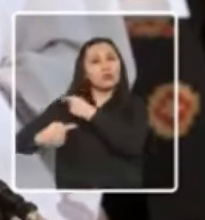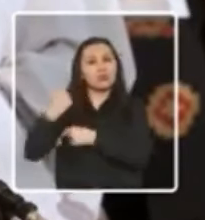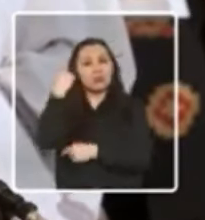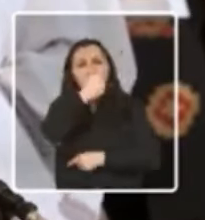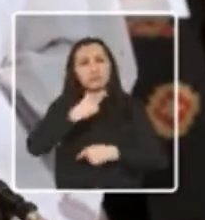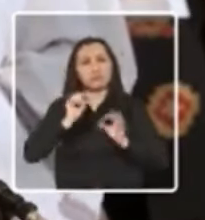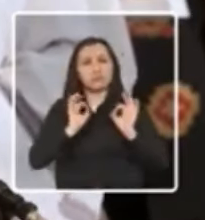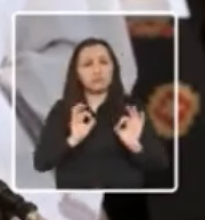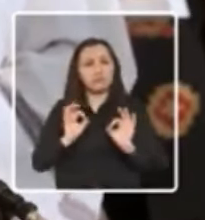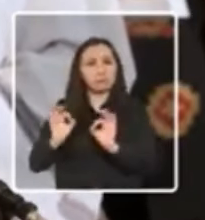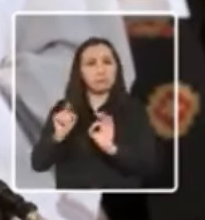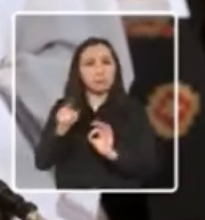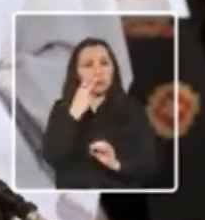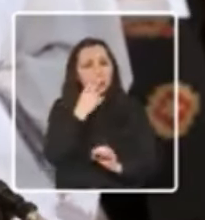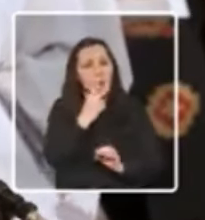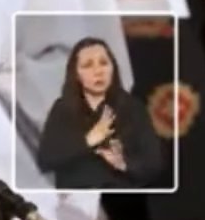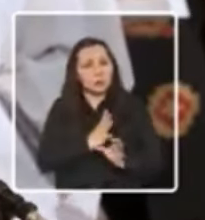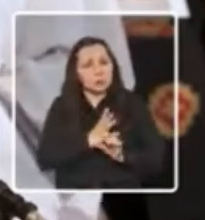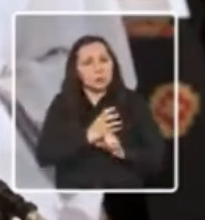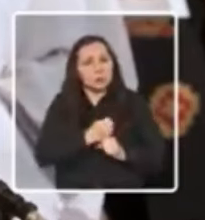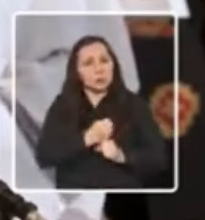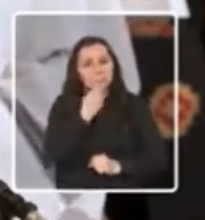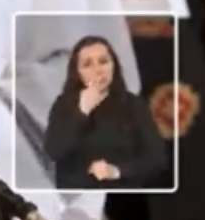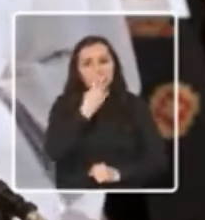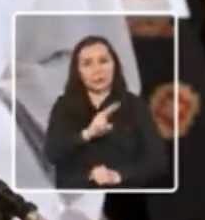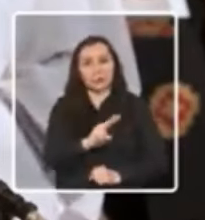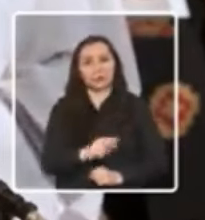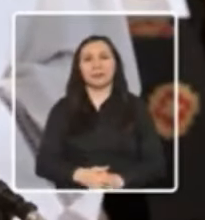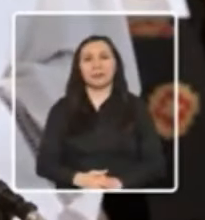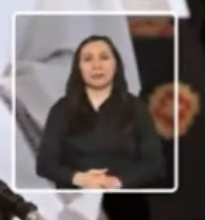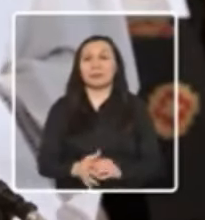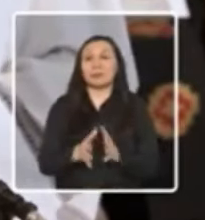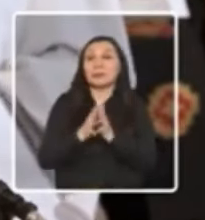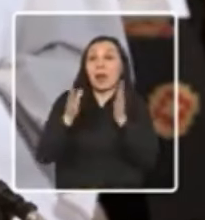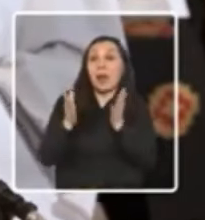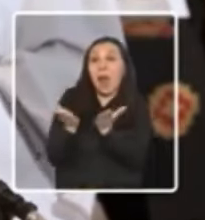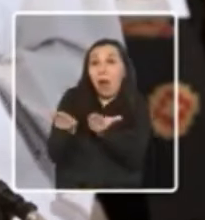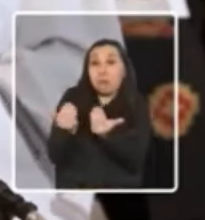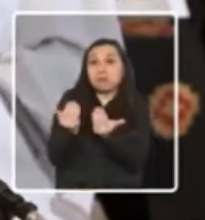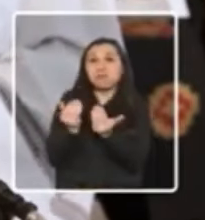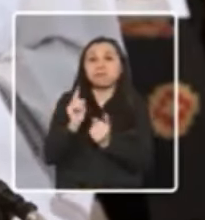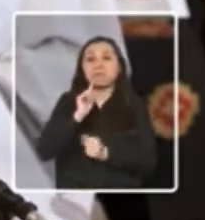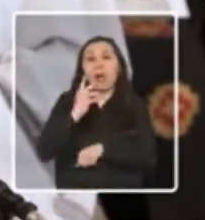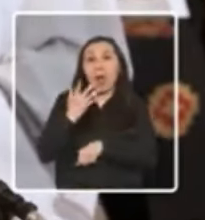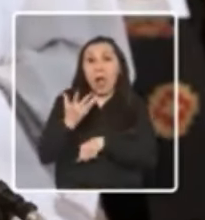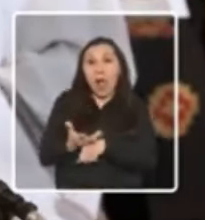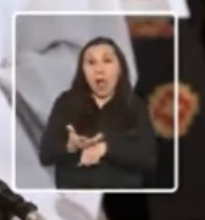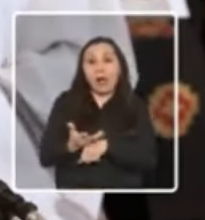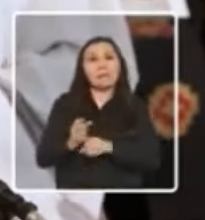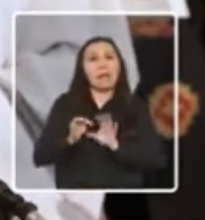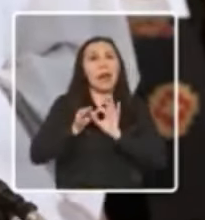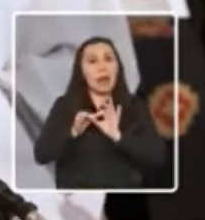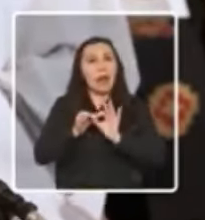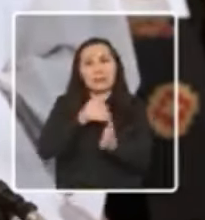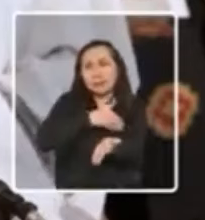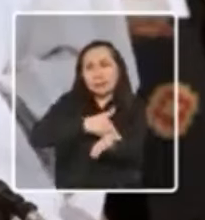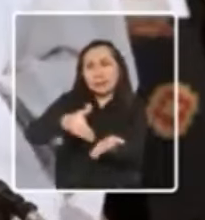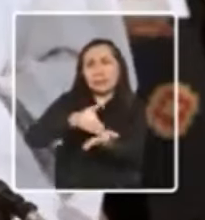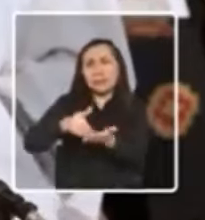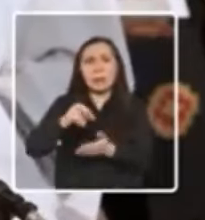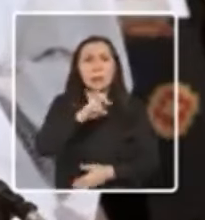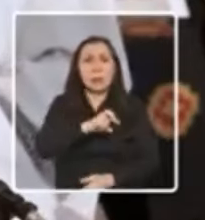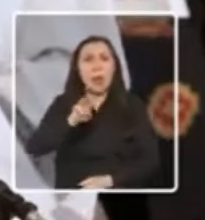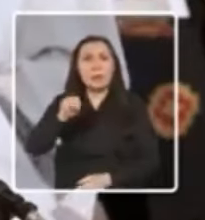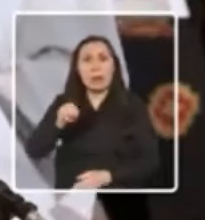caña and Arrastrando la la túnica no lo pelear con alguien exactamente y sacó esos temas el